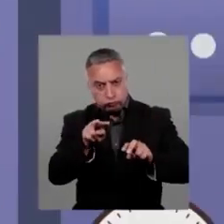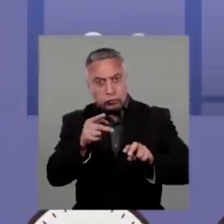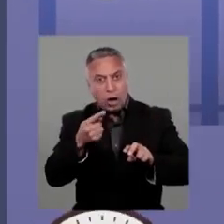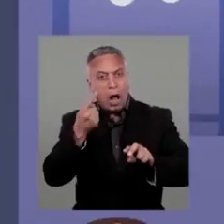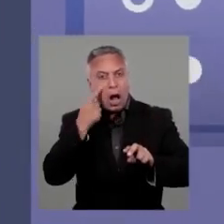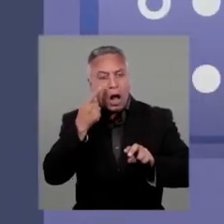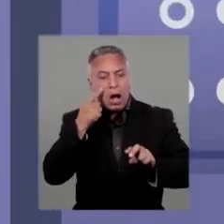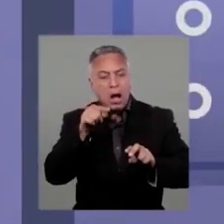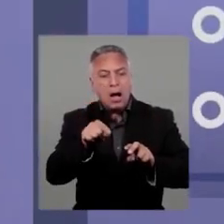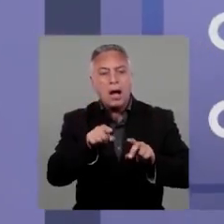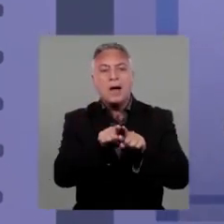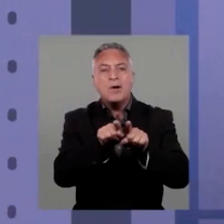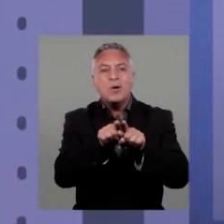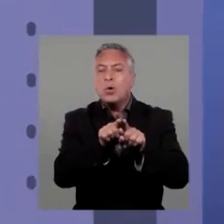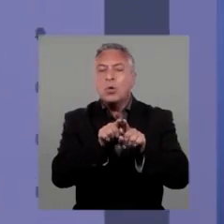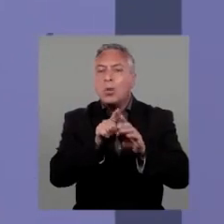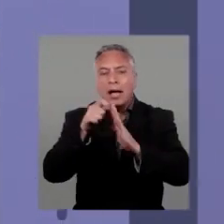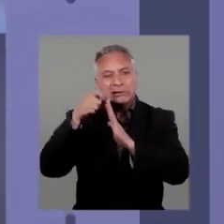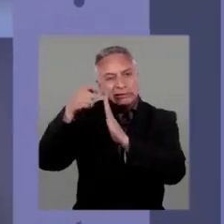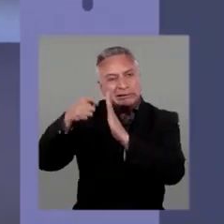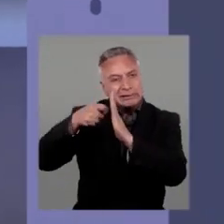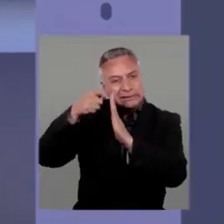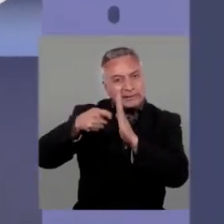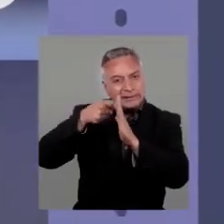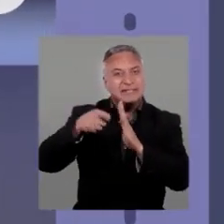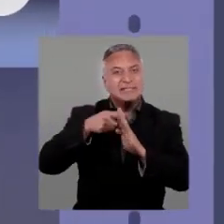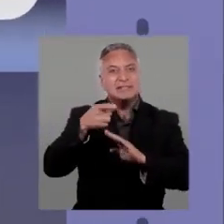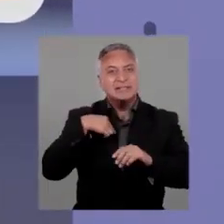necesidad de enfermarnos. Es como un simulacro de infección.